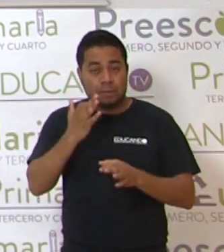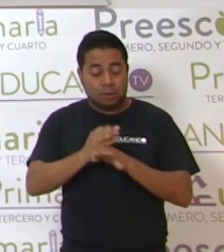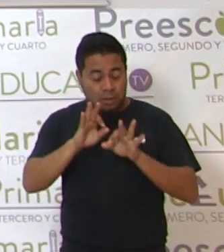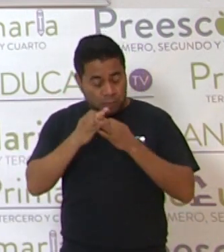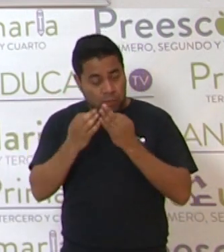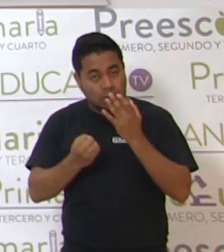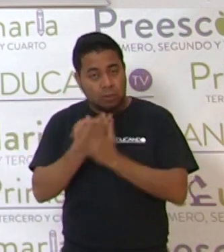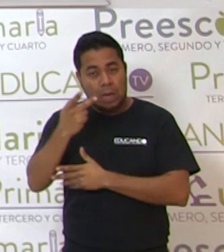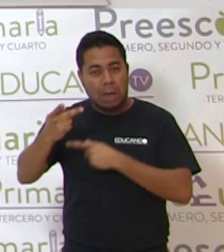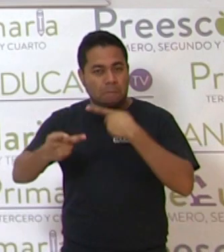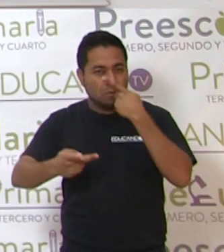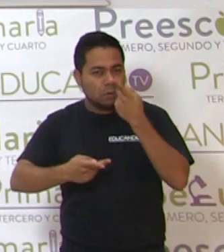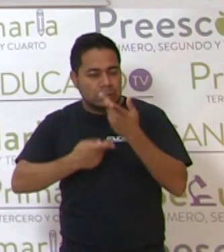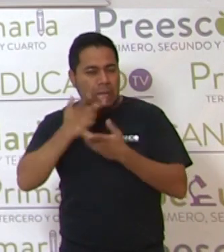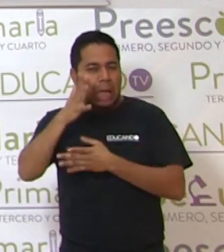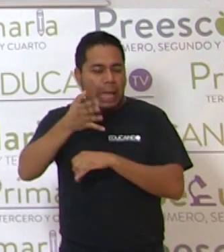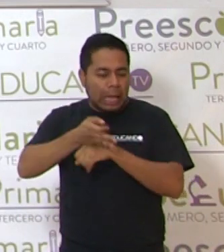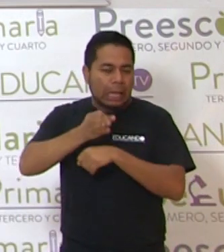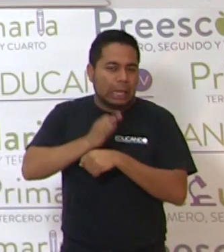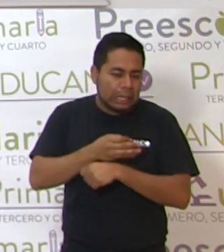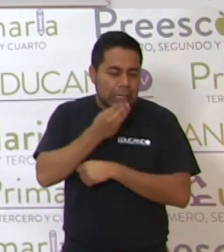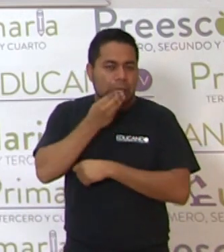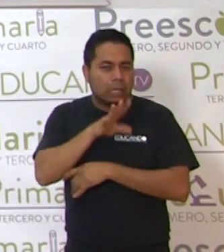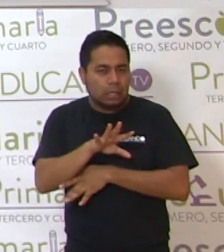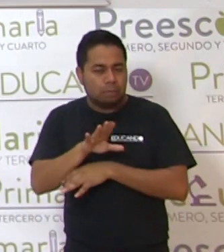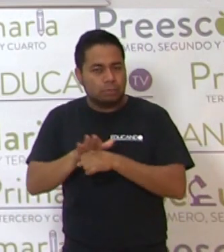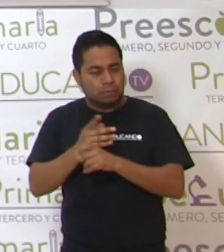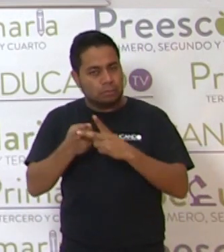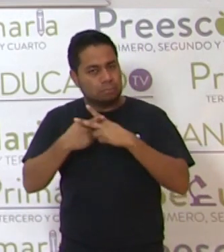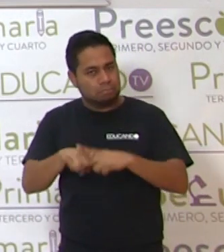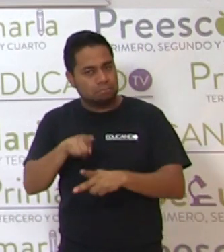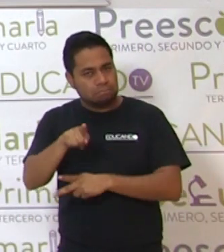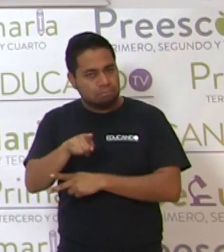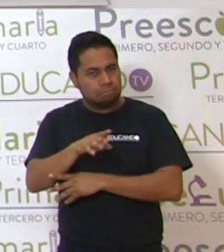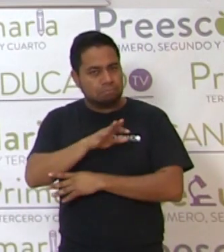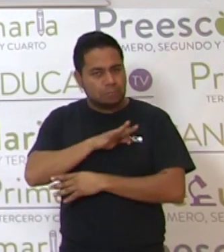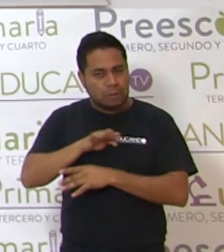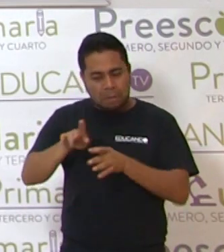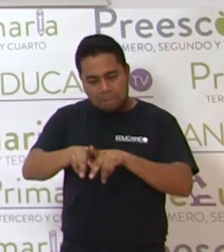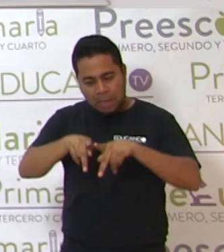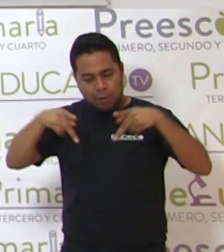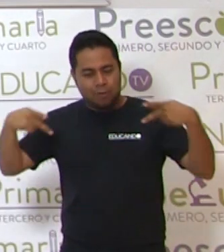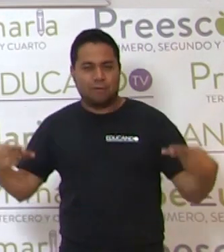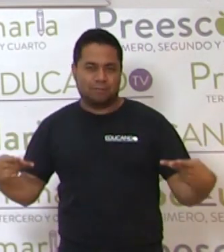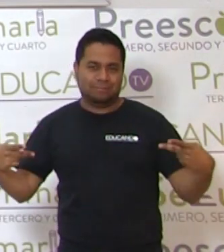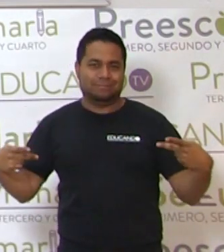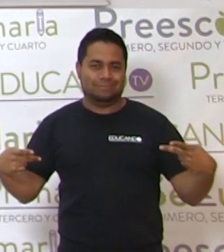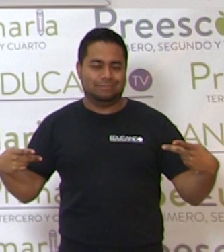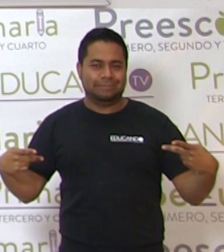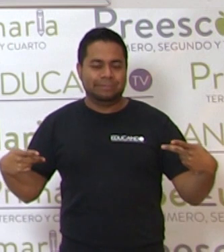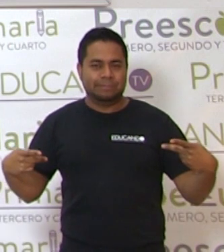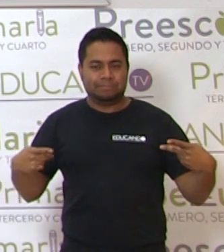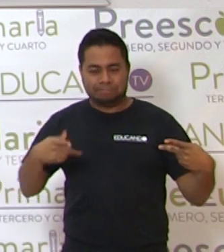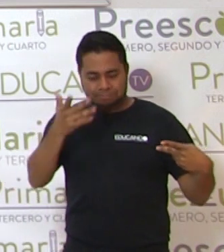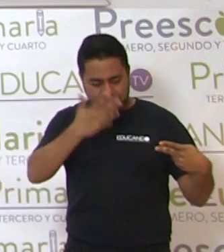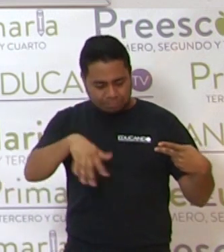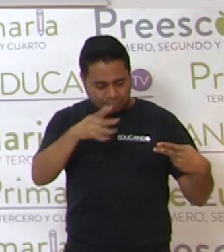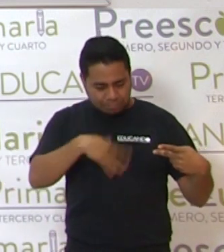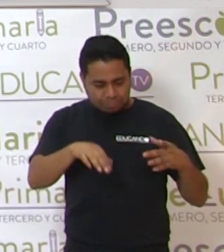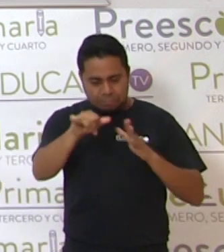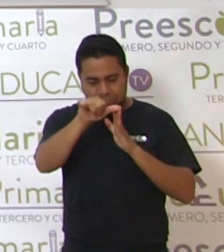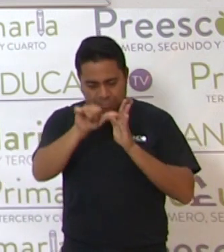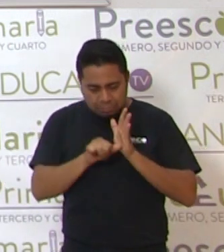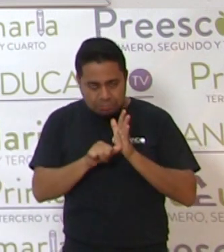un poquito graciosa. Por principio de cuentas vas a tomar un periódico, vas a buscar un